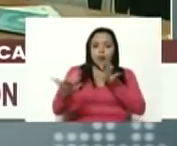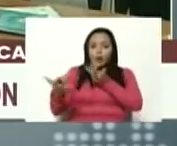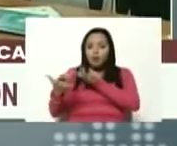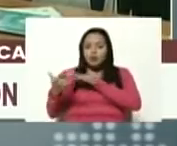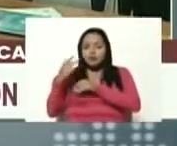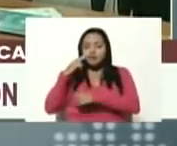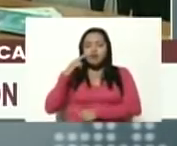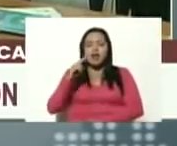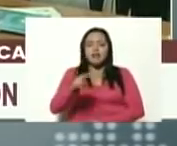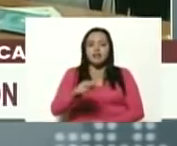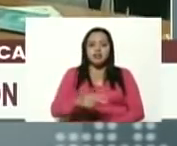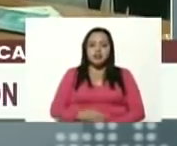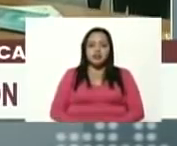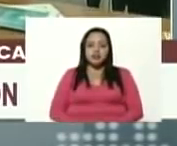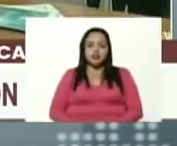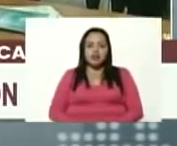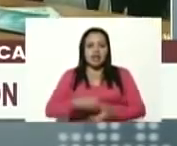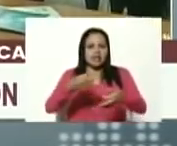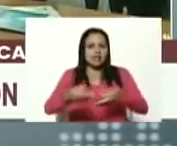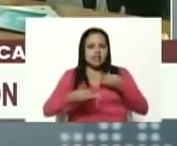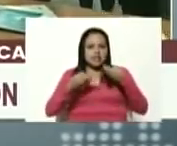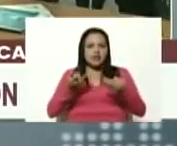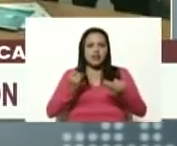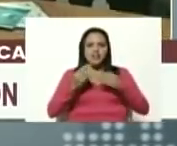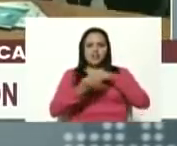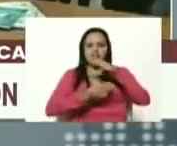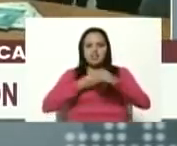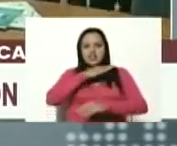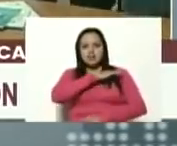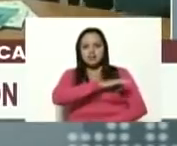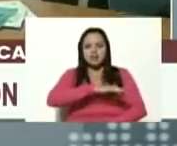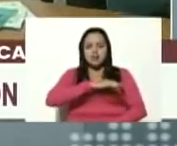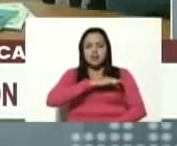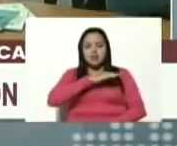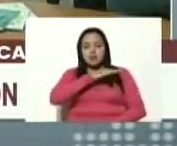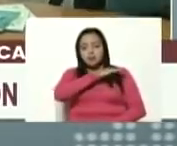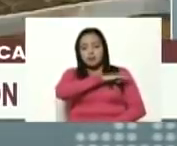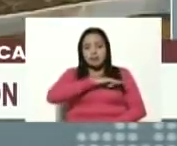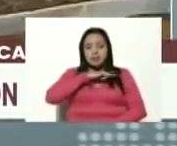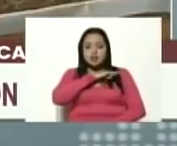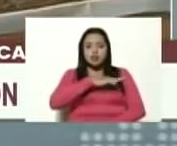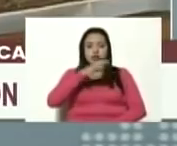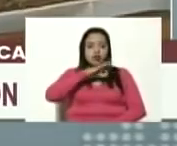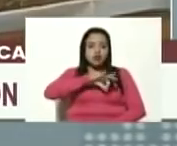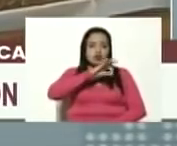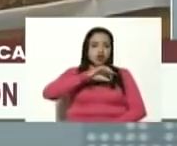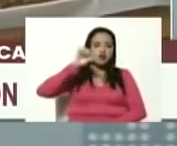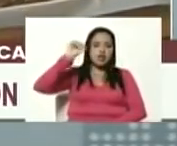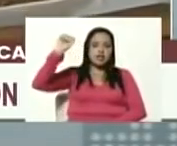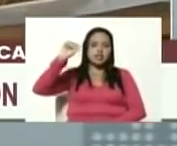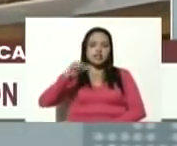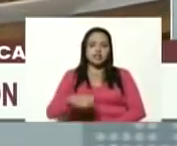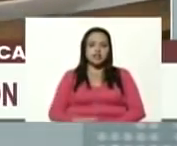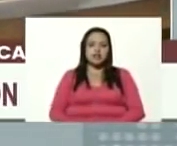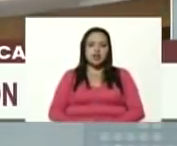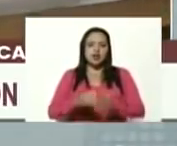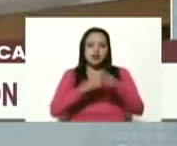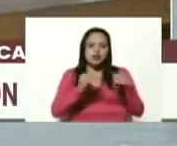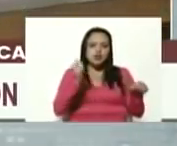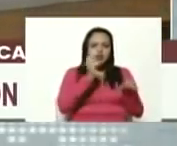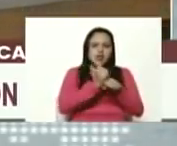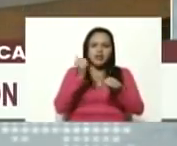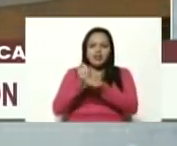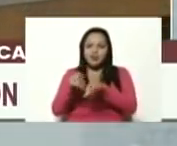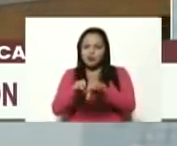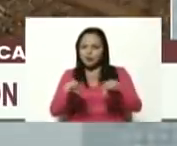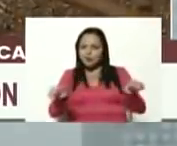observando, bueno, como siempre, esta base de misión socialista que lleva el nombre de Jorge Rodríguez Padre, toda la labor educativa,